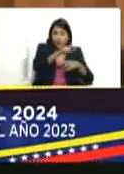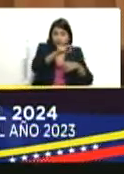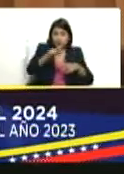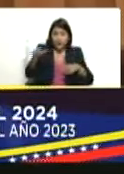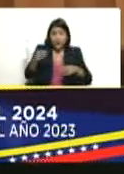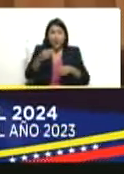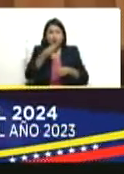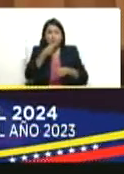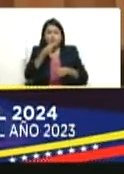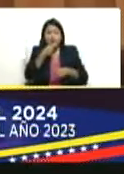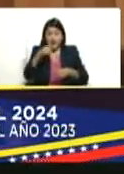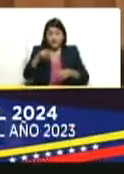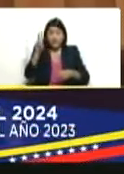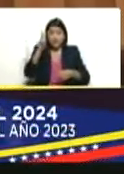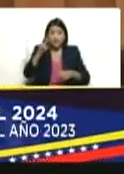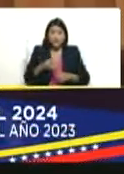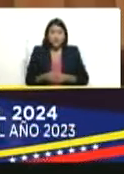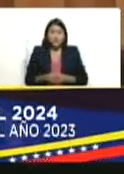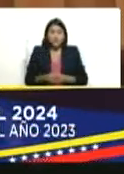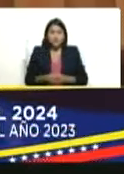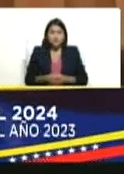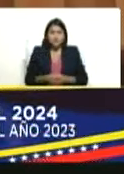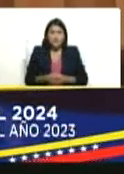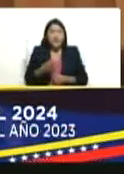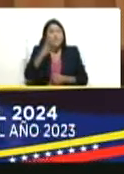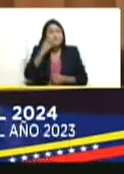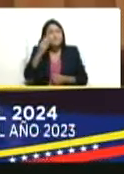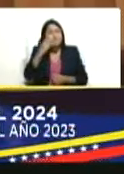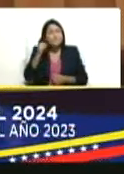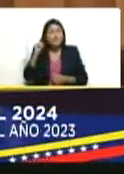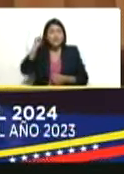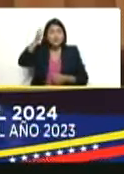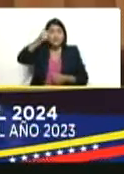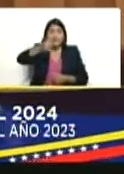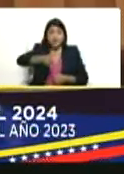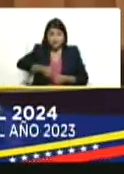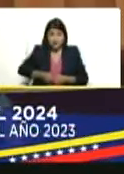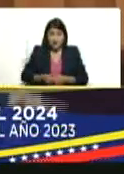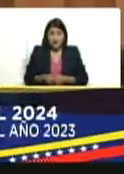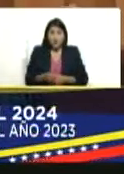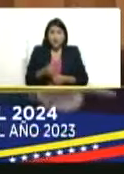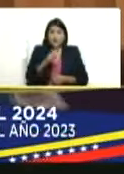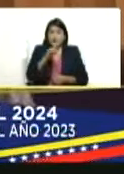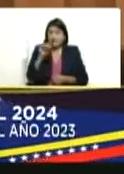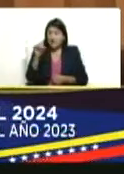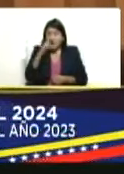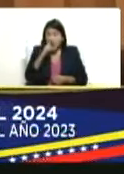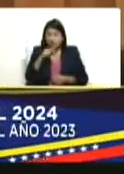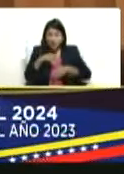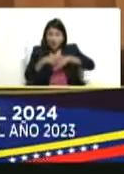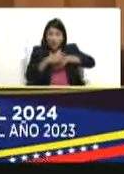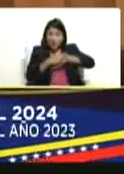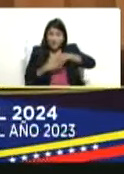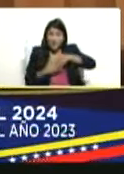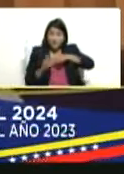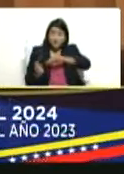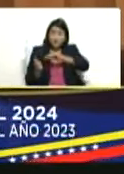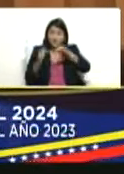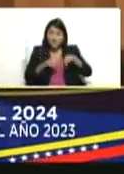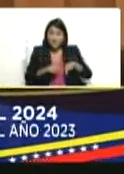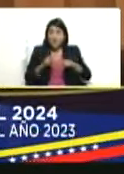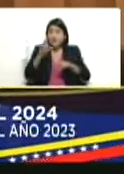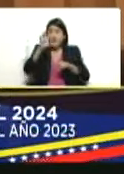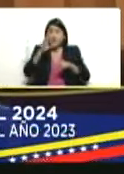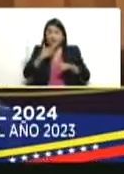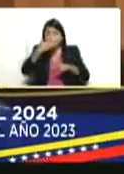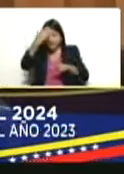comida con gran experiencia, algunos centenarios de Sudamérica, del mundo árabe,